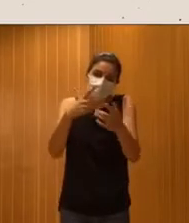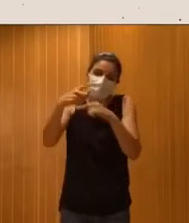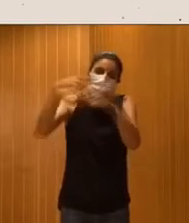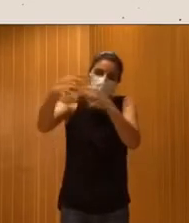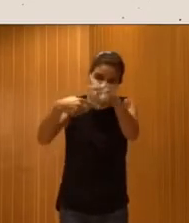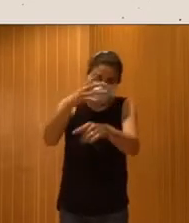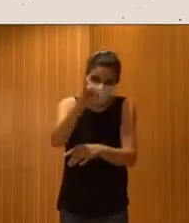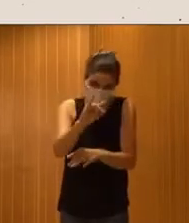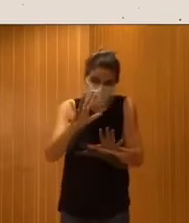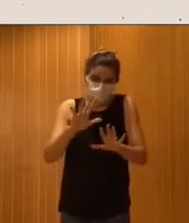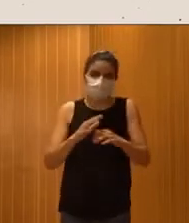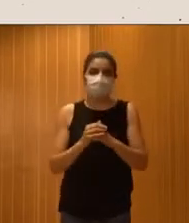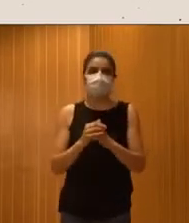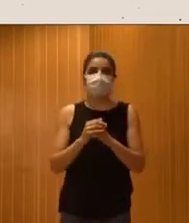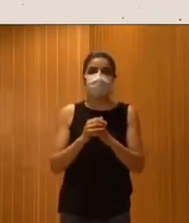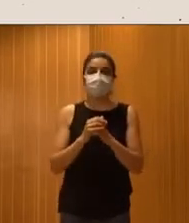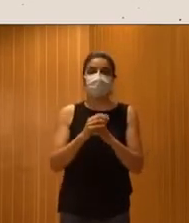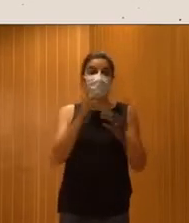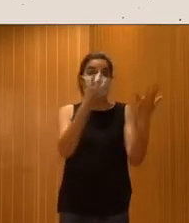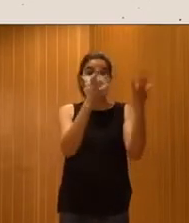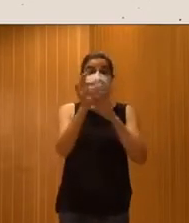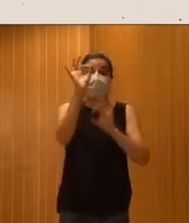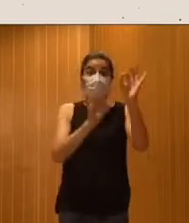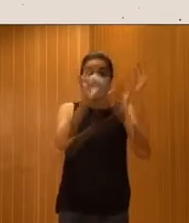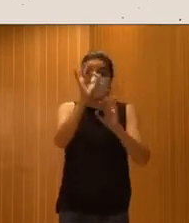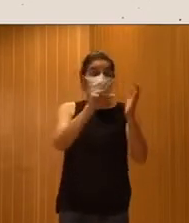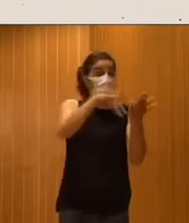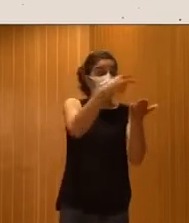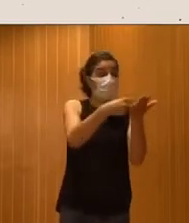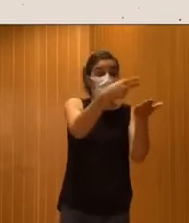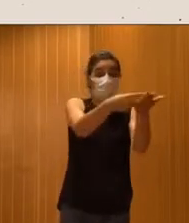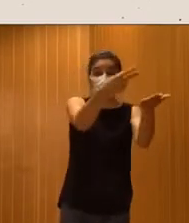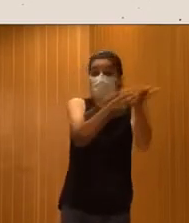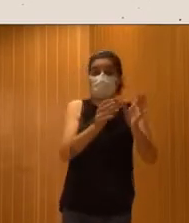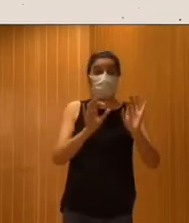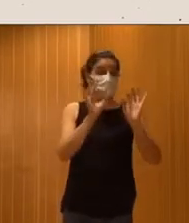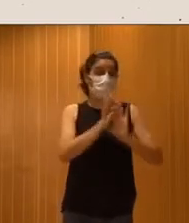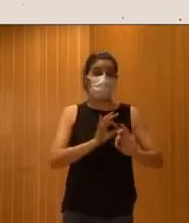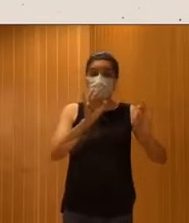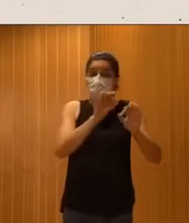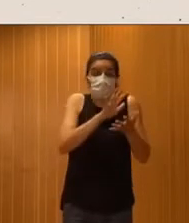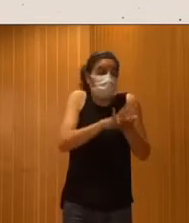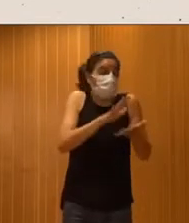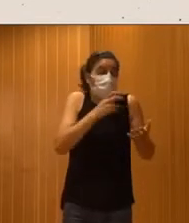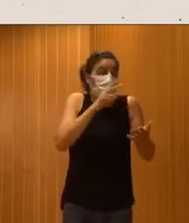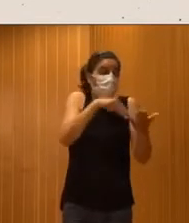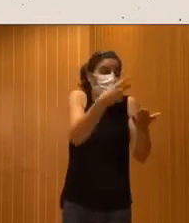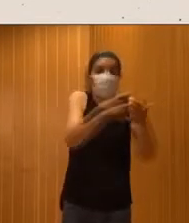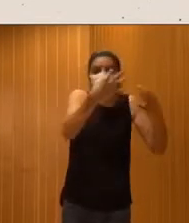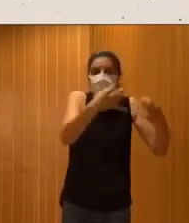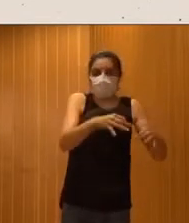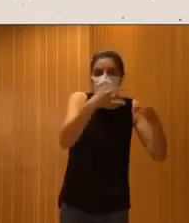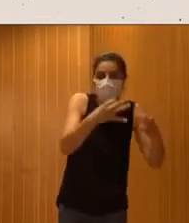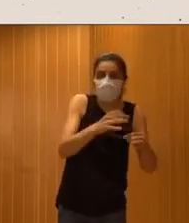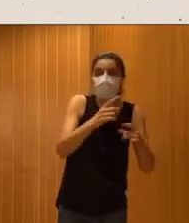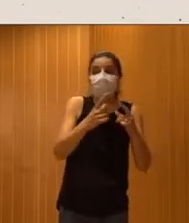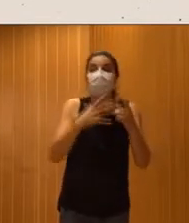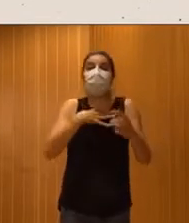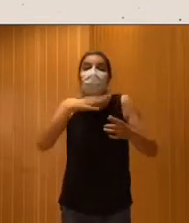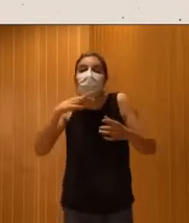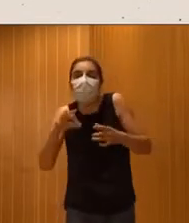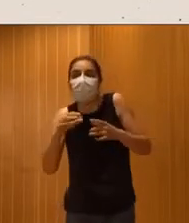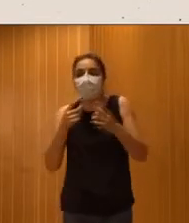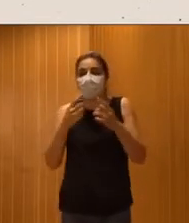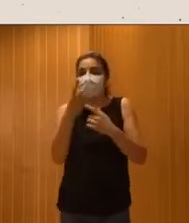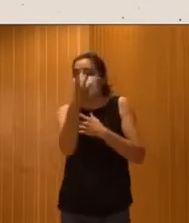la ancianidad, ¿no? Más o menos un 80% de las caídas no tienen consecuencia y hay un 20% de caídas, pues eso, con moratones, heridas y quizá alguna fractura